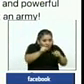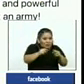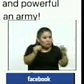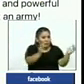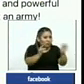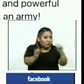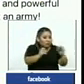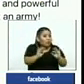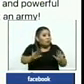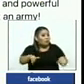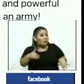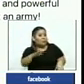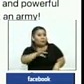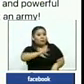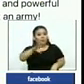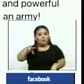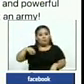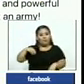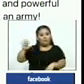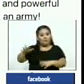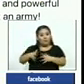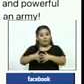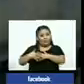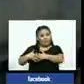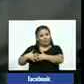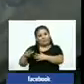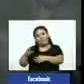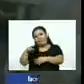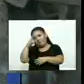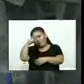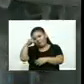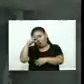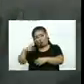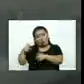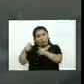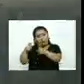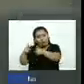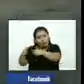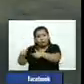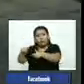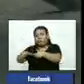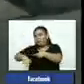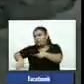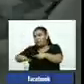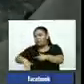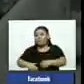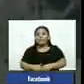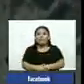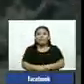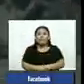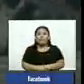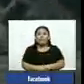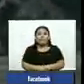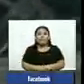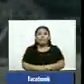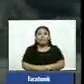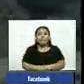luego que una familia estadounidense-mexicana fue masacrada en el norte de ese país.